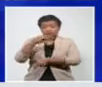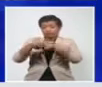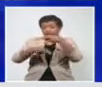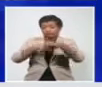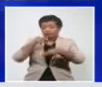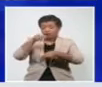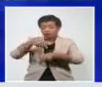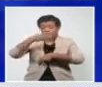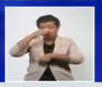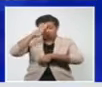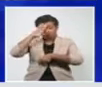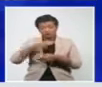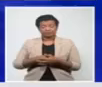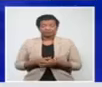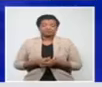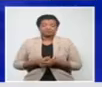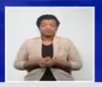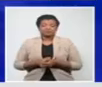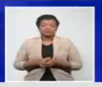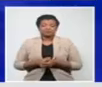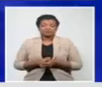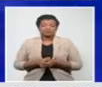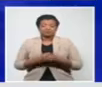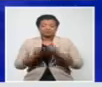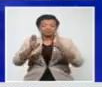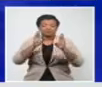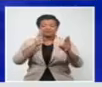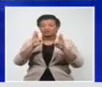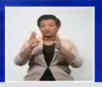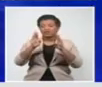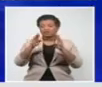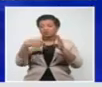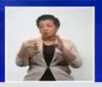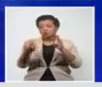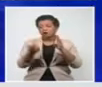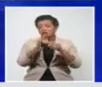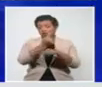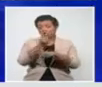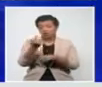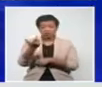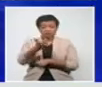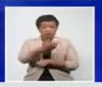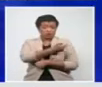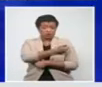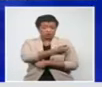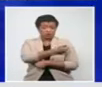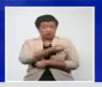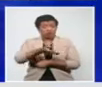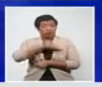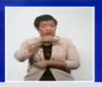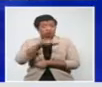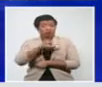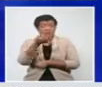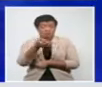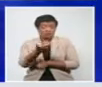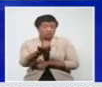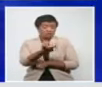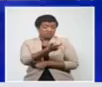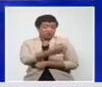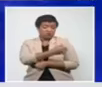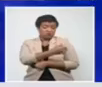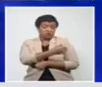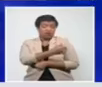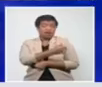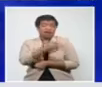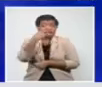las fases en que se encuentran. Yo creo que quedó claro que la producción de una vacuna que cumpla con